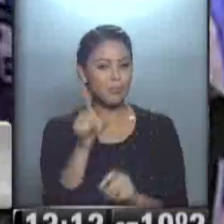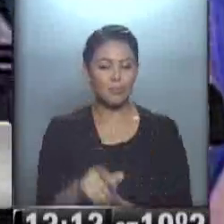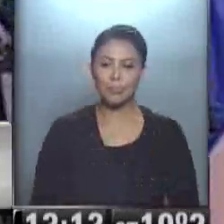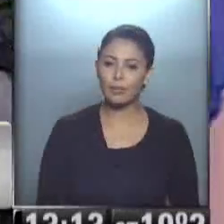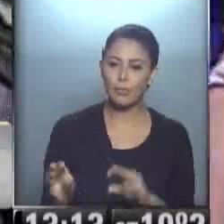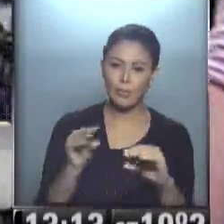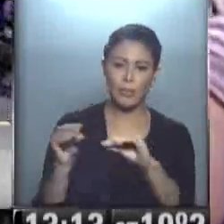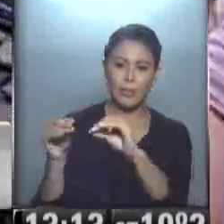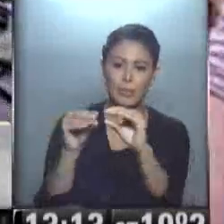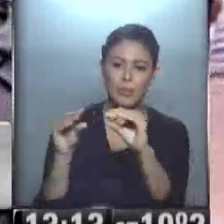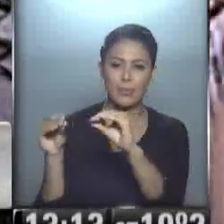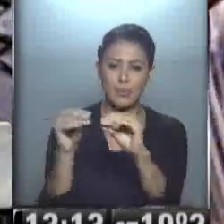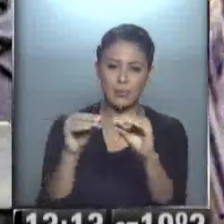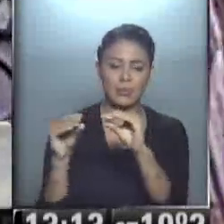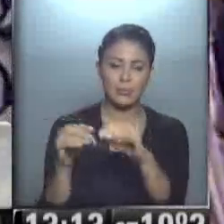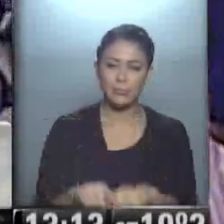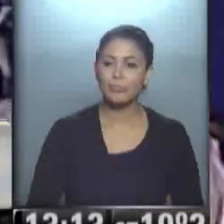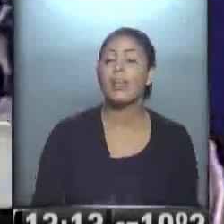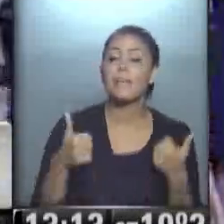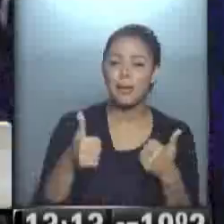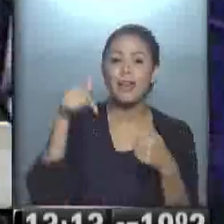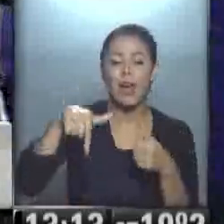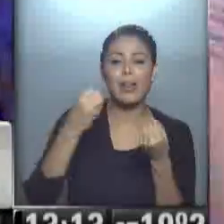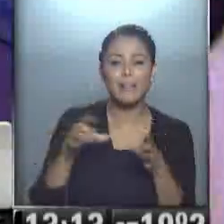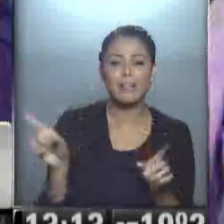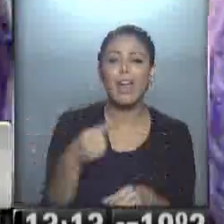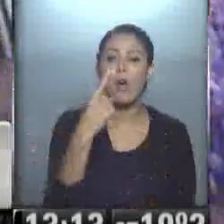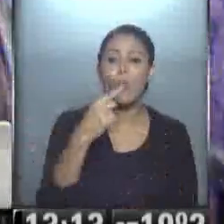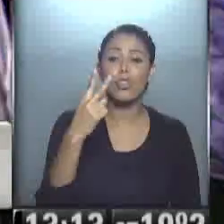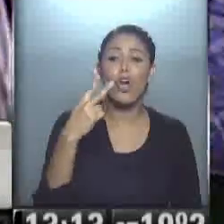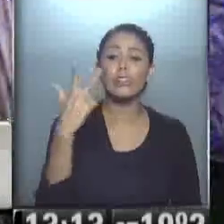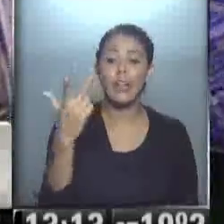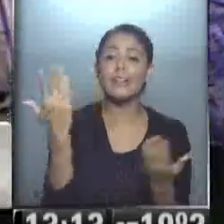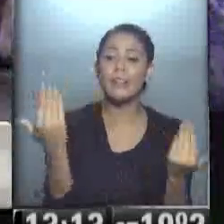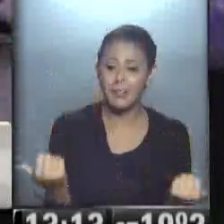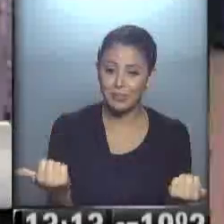¿cuál? You and I. Ahí está, ahí va, vamos. 1, 2, 3.